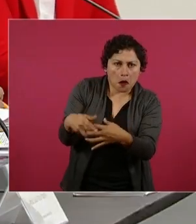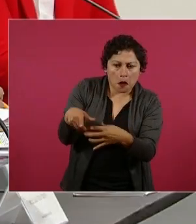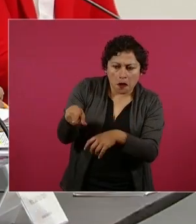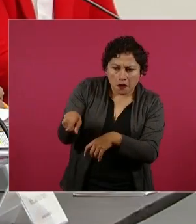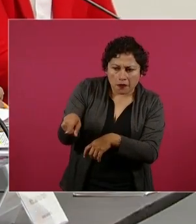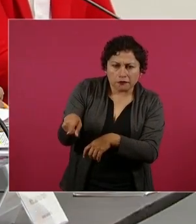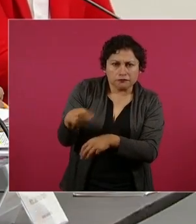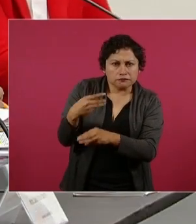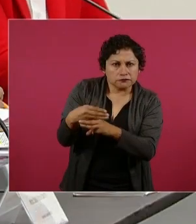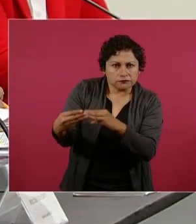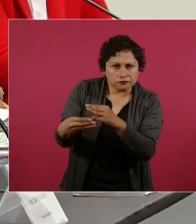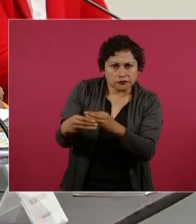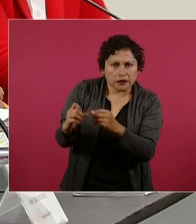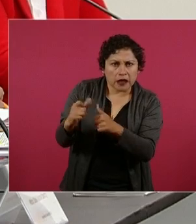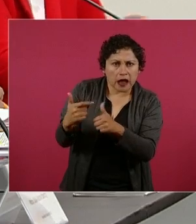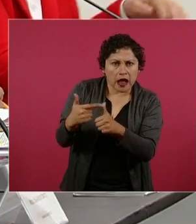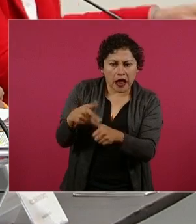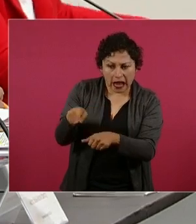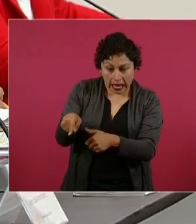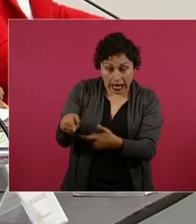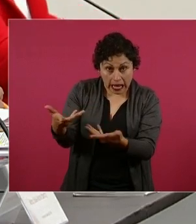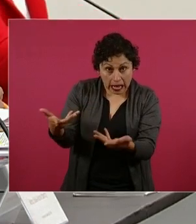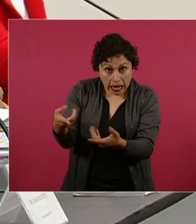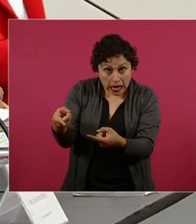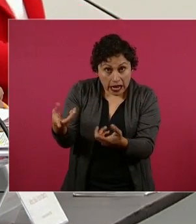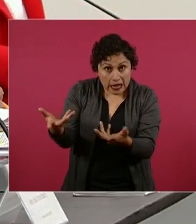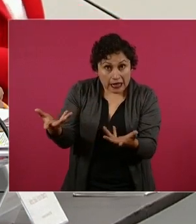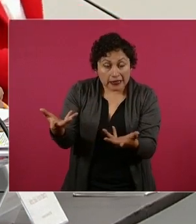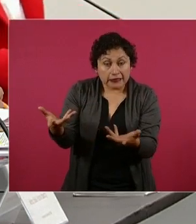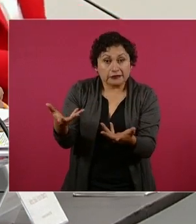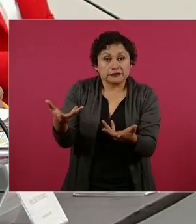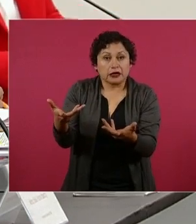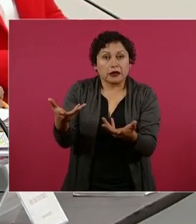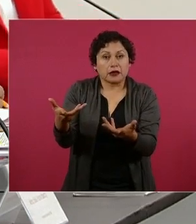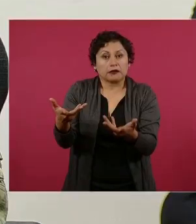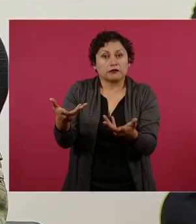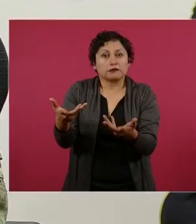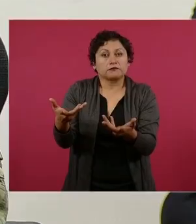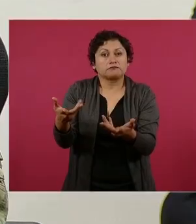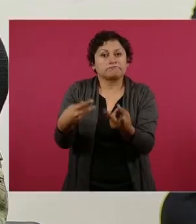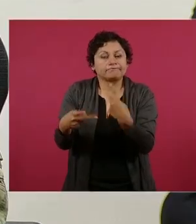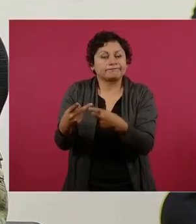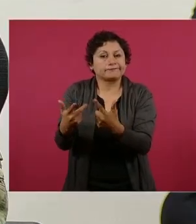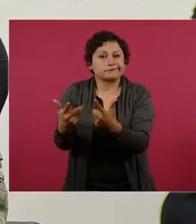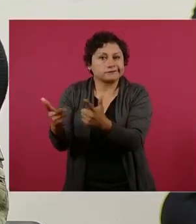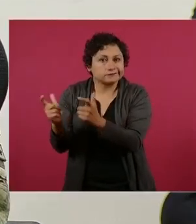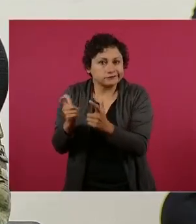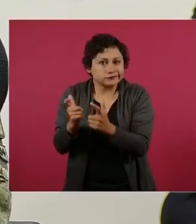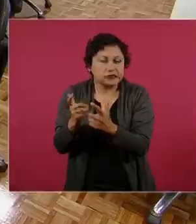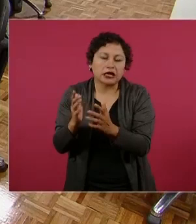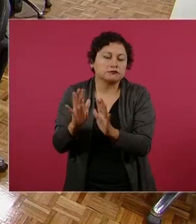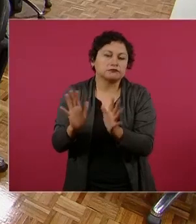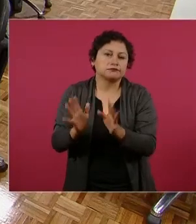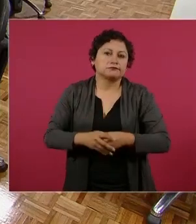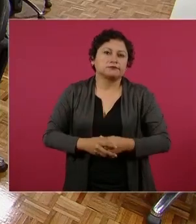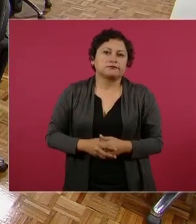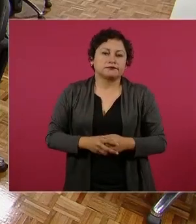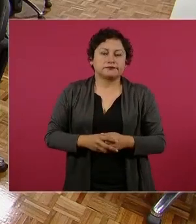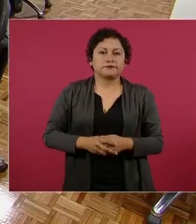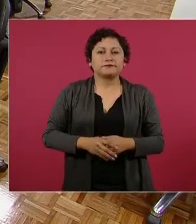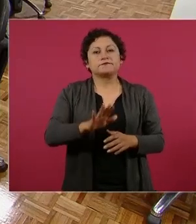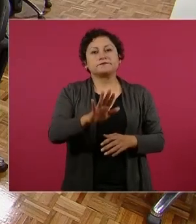no generaba la condición como para la fabricación de armas. Finalmente, si me